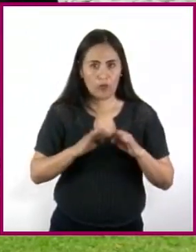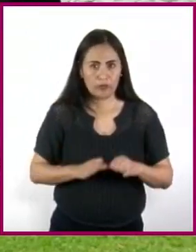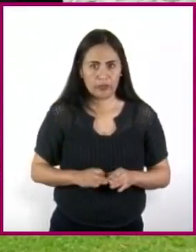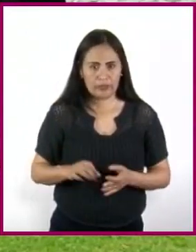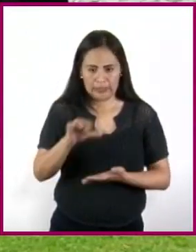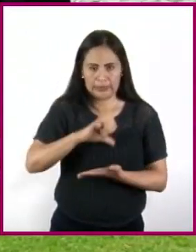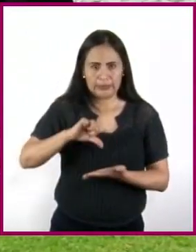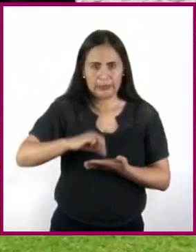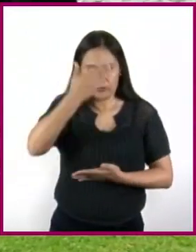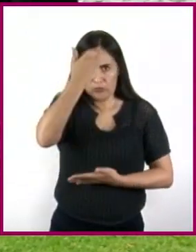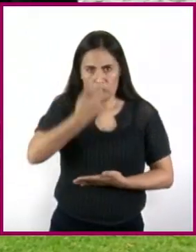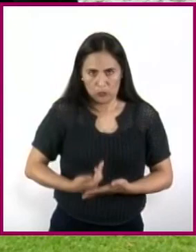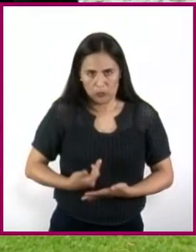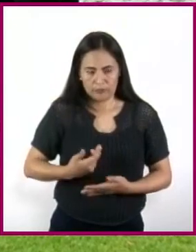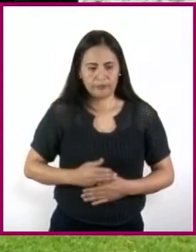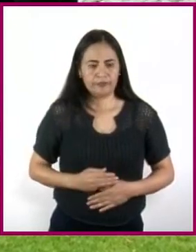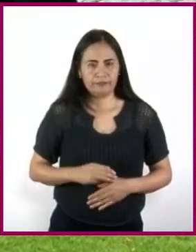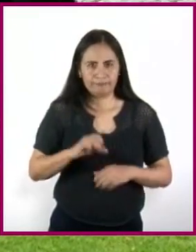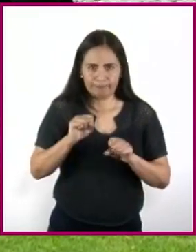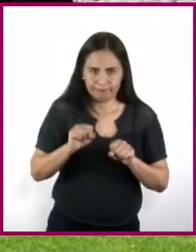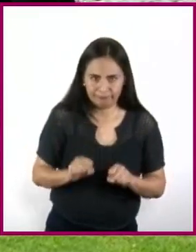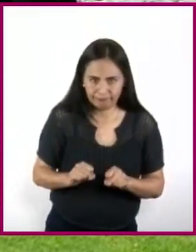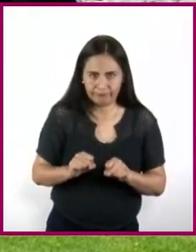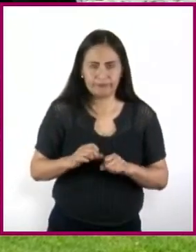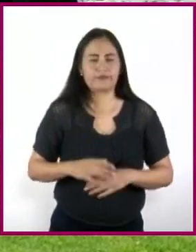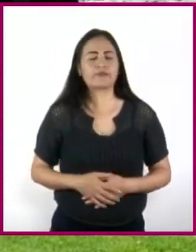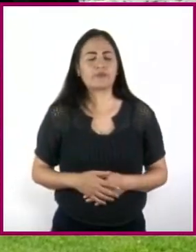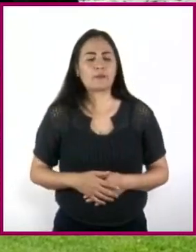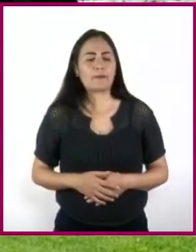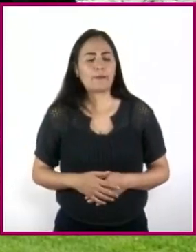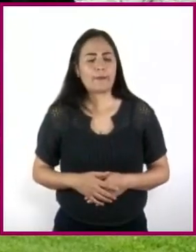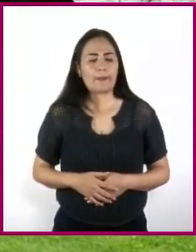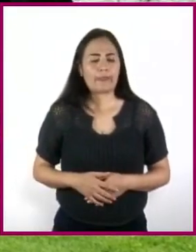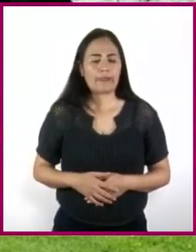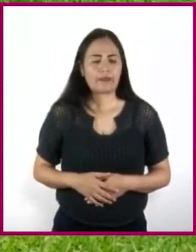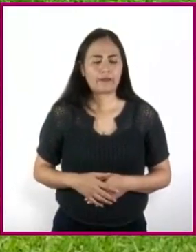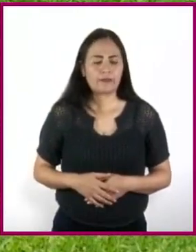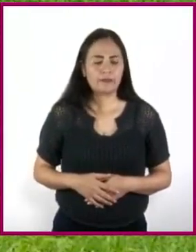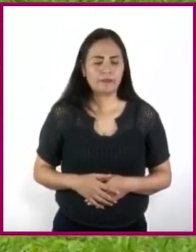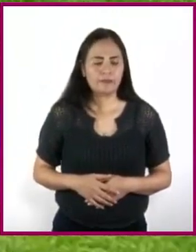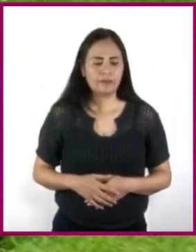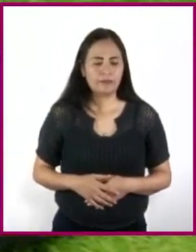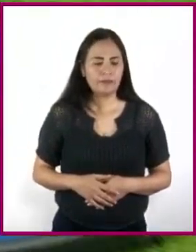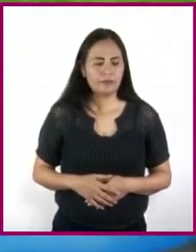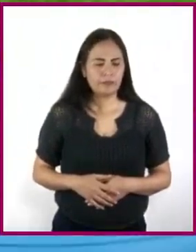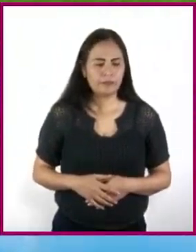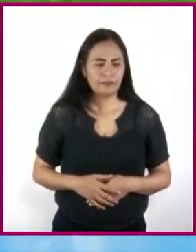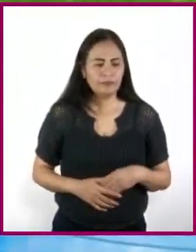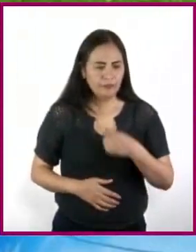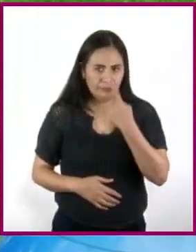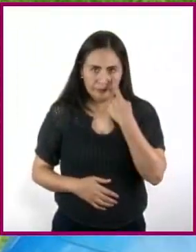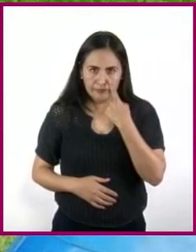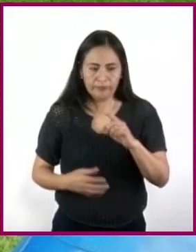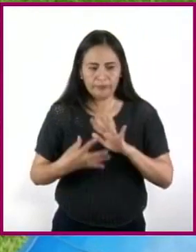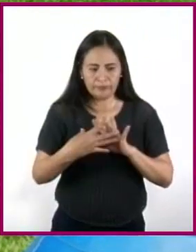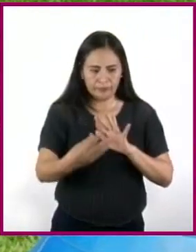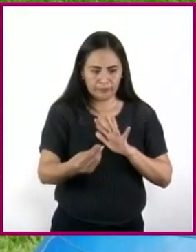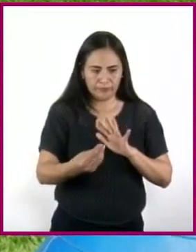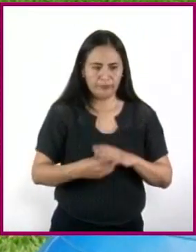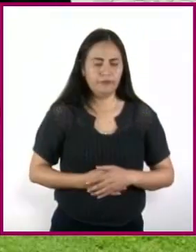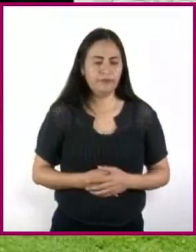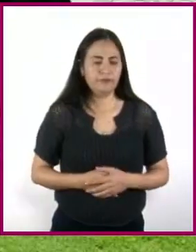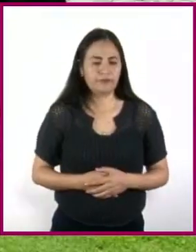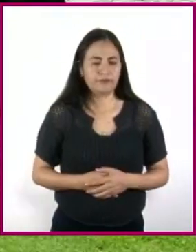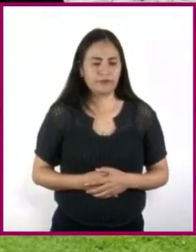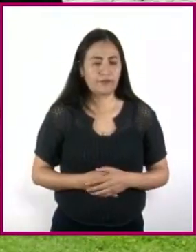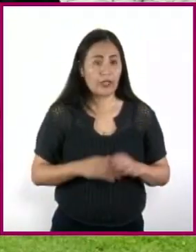gravedad bajo para que tengamos mayor reactividad a la hora de moverse. Las 3 repeticiones. Me anticipo sin perder de